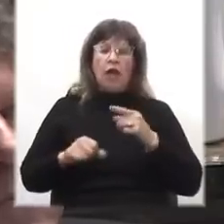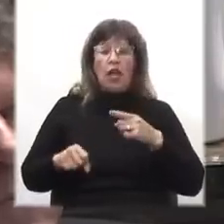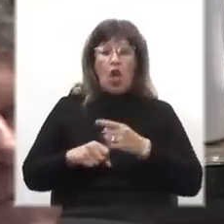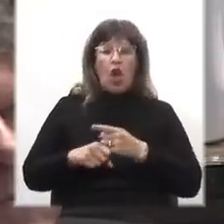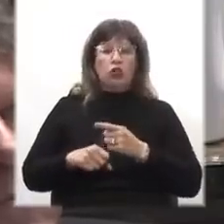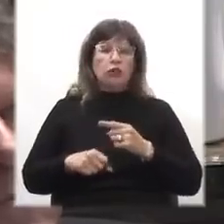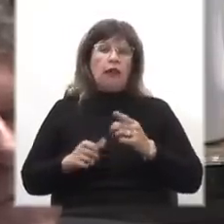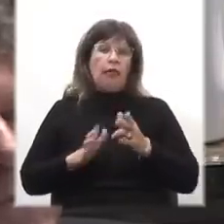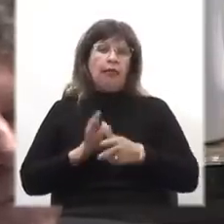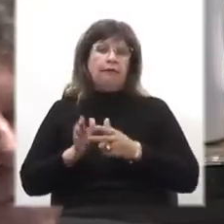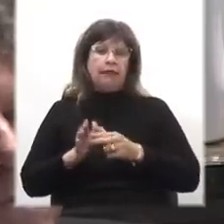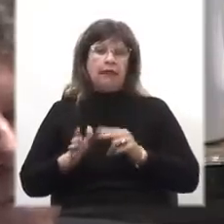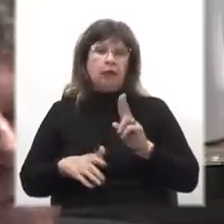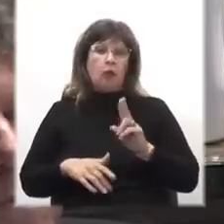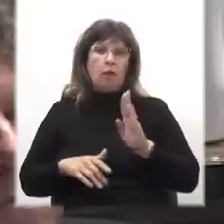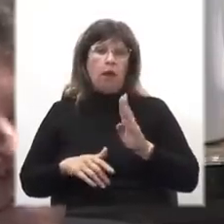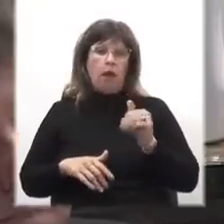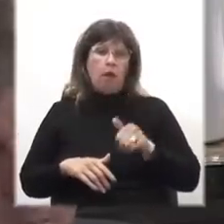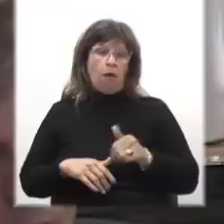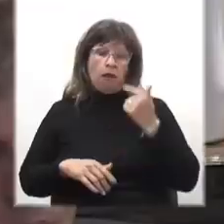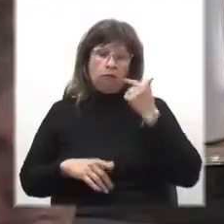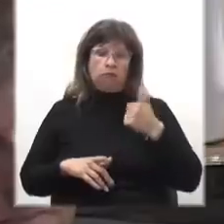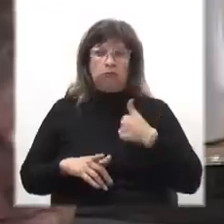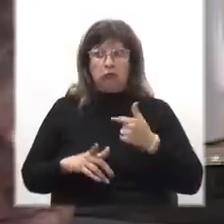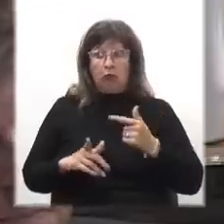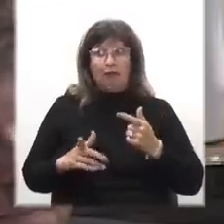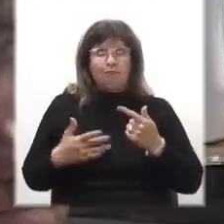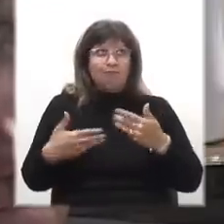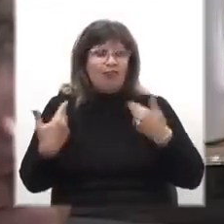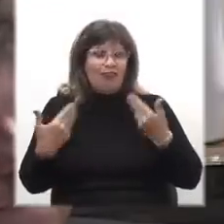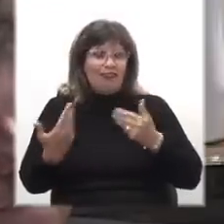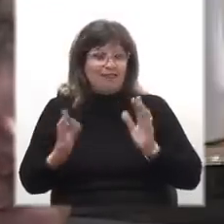UPM. A mí me causa alegría.